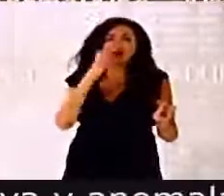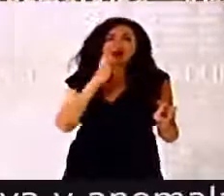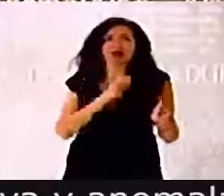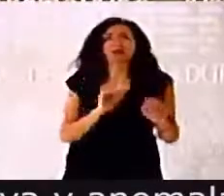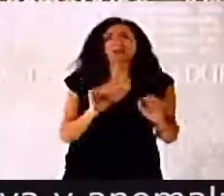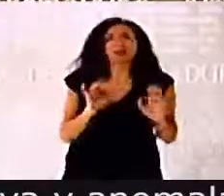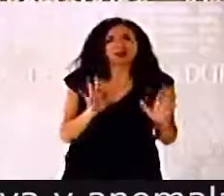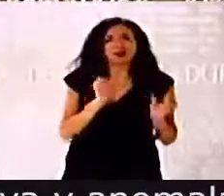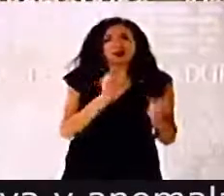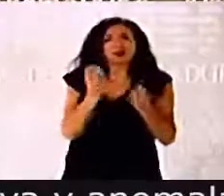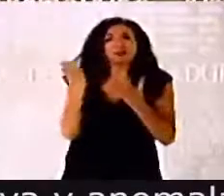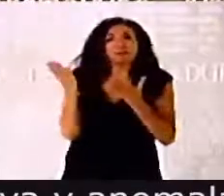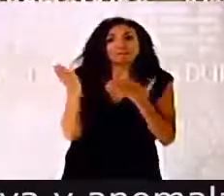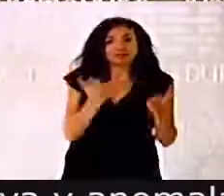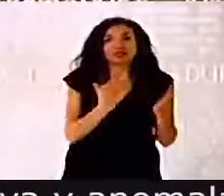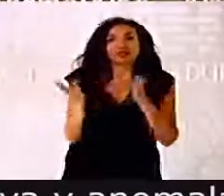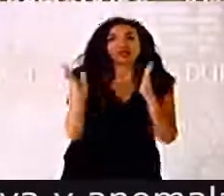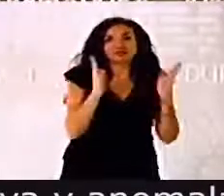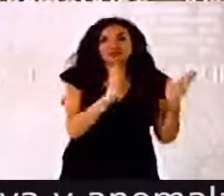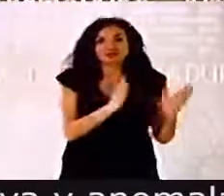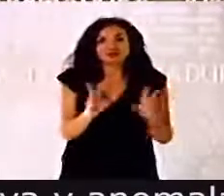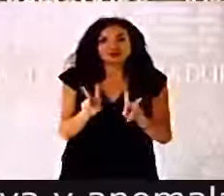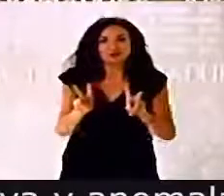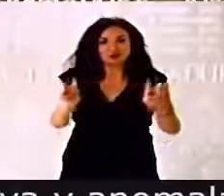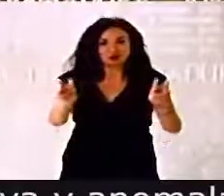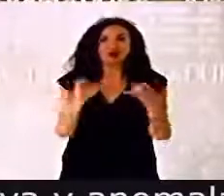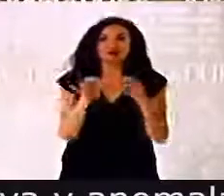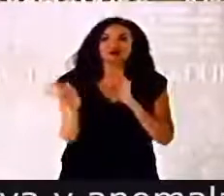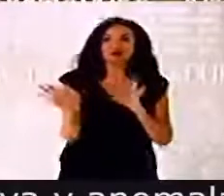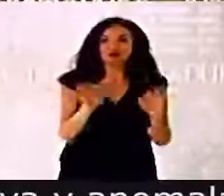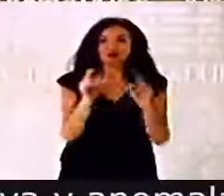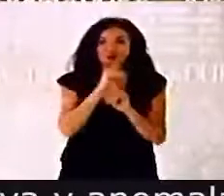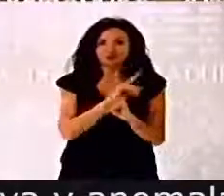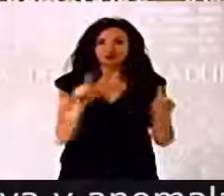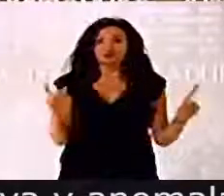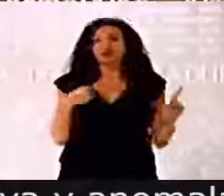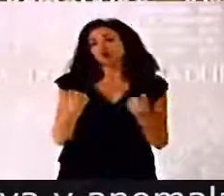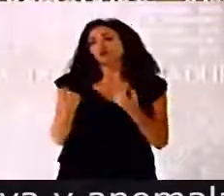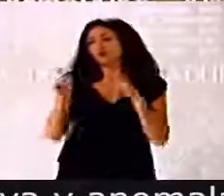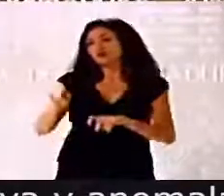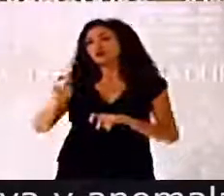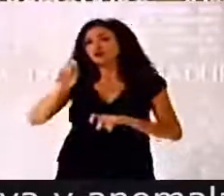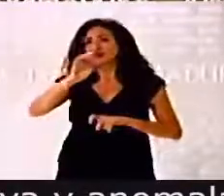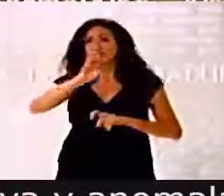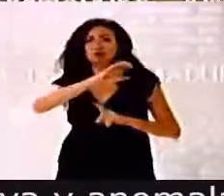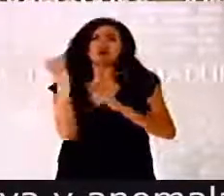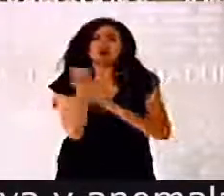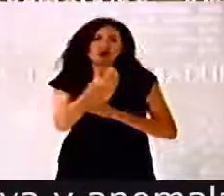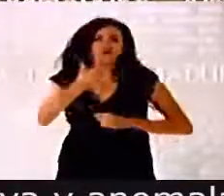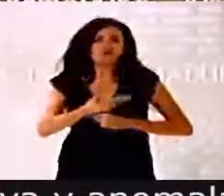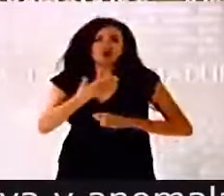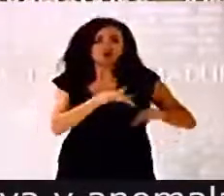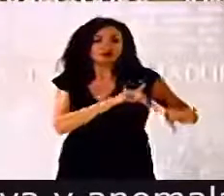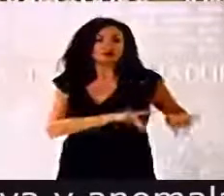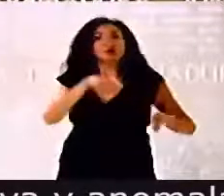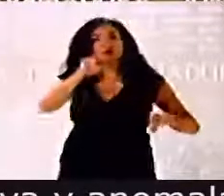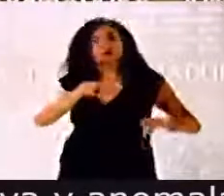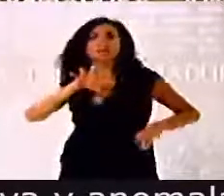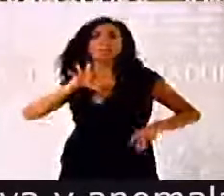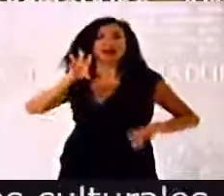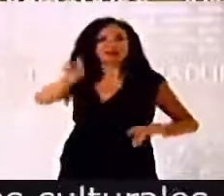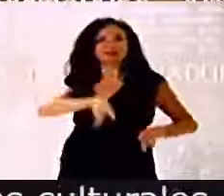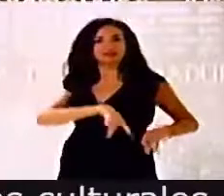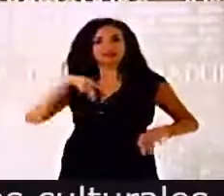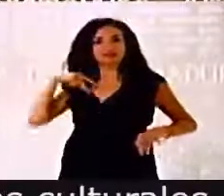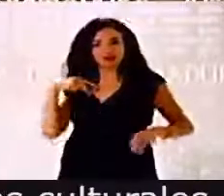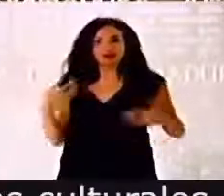bienvenida nueva edición del Festival de Teatro, que, como saben, es una de las citas culturales más importantes, no de esta región, sino de este país, lo que hace